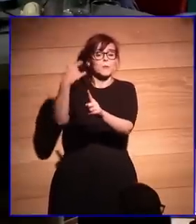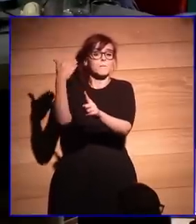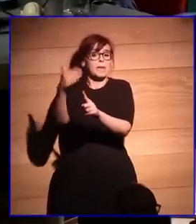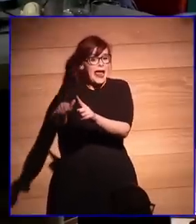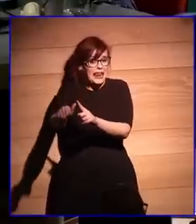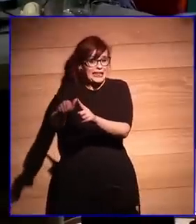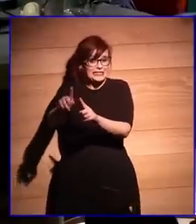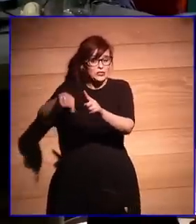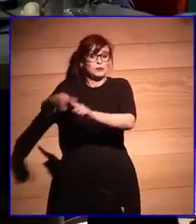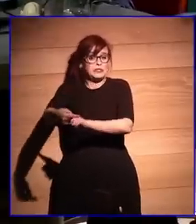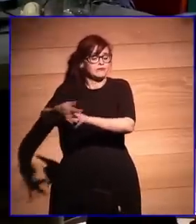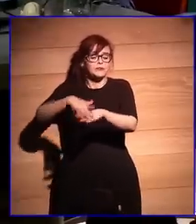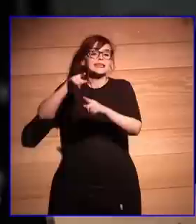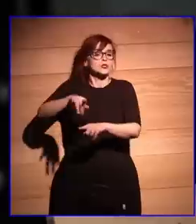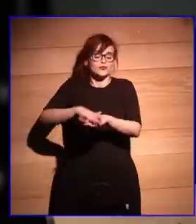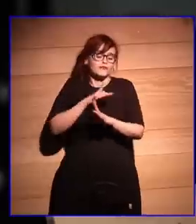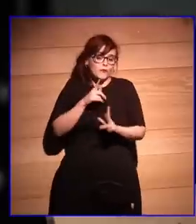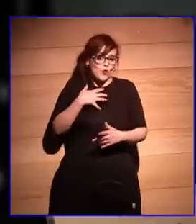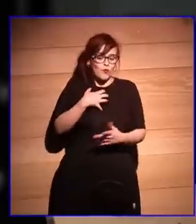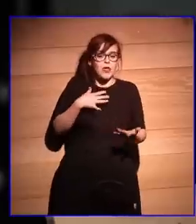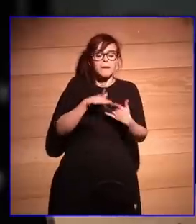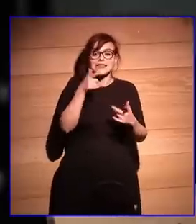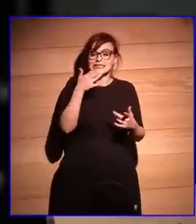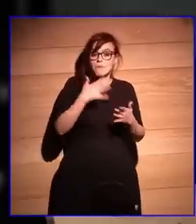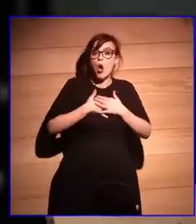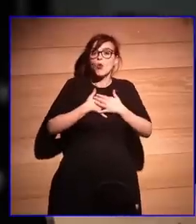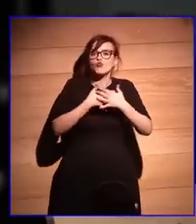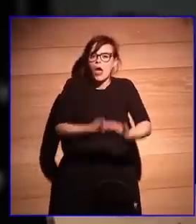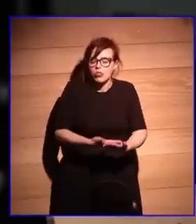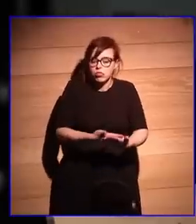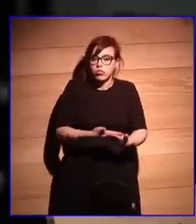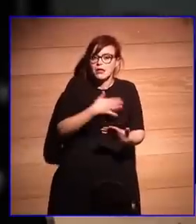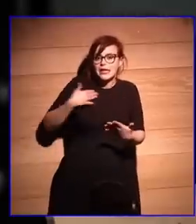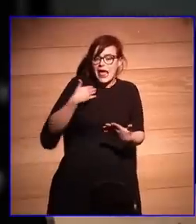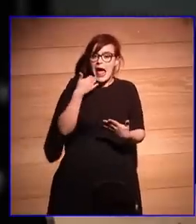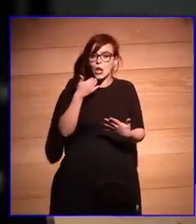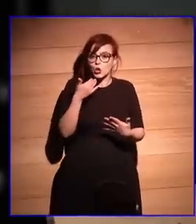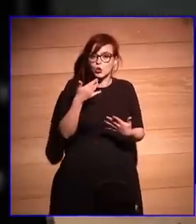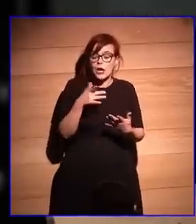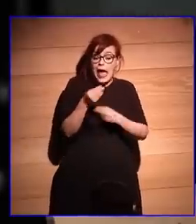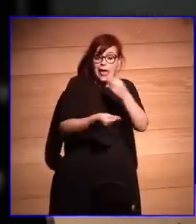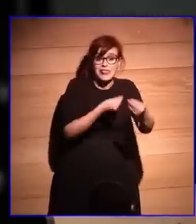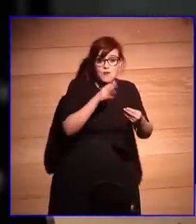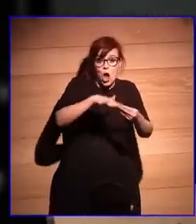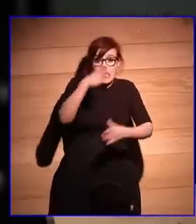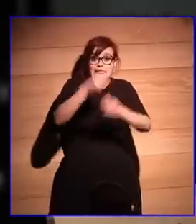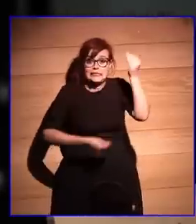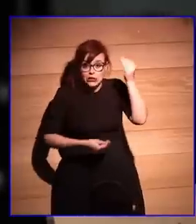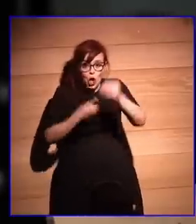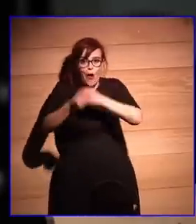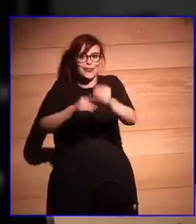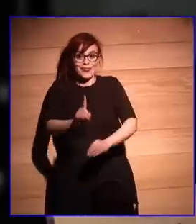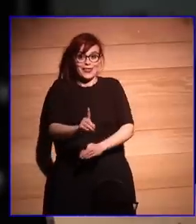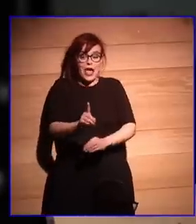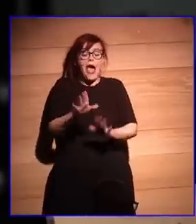valor. Claro, solo es producto de la voluntad hacer algo que uno querría no hacer. Solo en ese caso, claro,